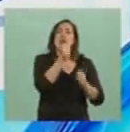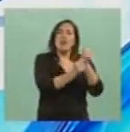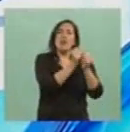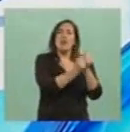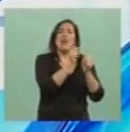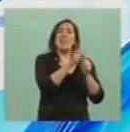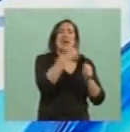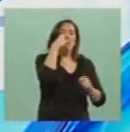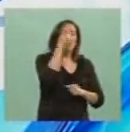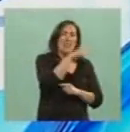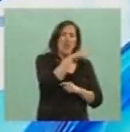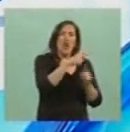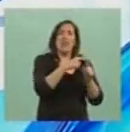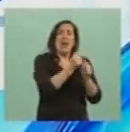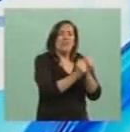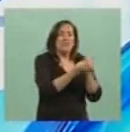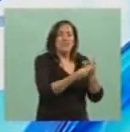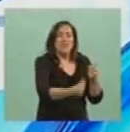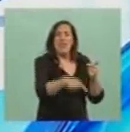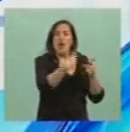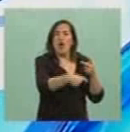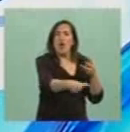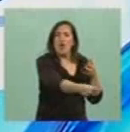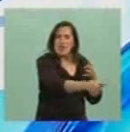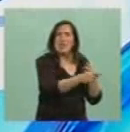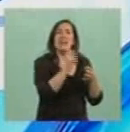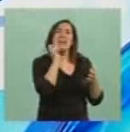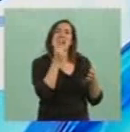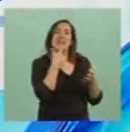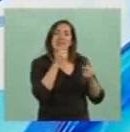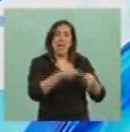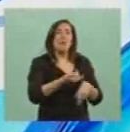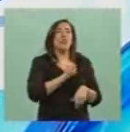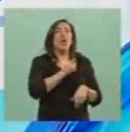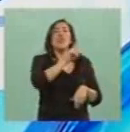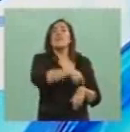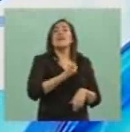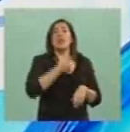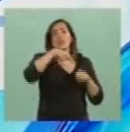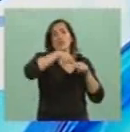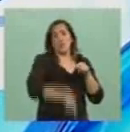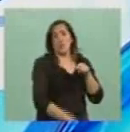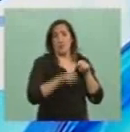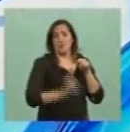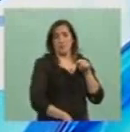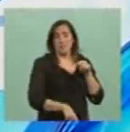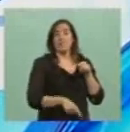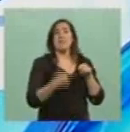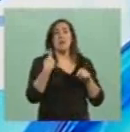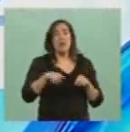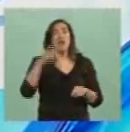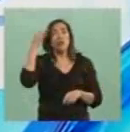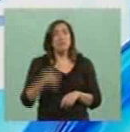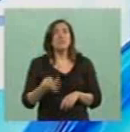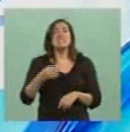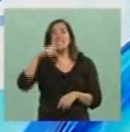los derivados del petróleo y del gas, que vienen en su gran mayoría de toda la Patagonia, sin embargo, la industria